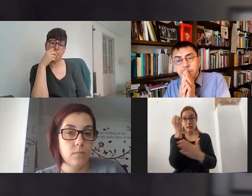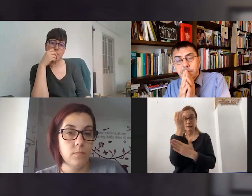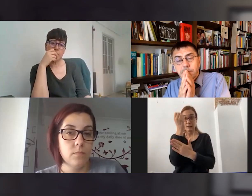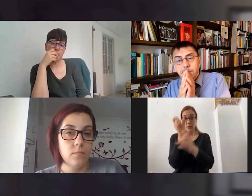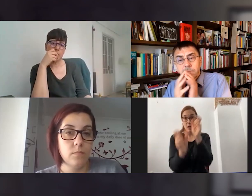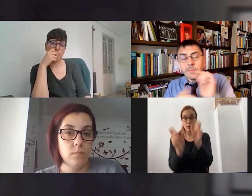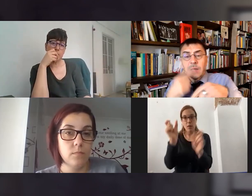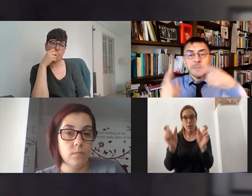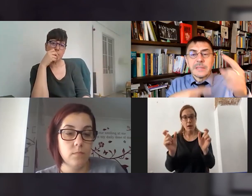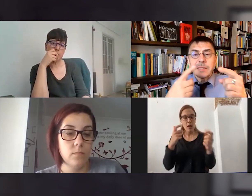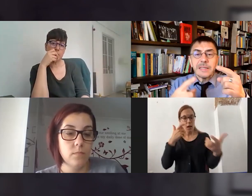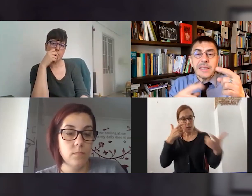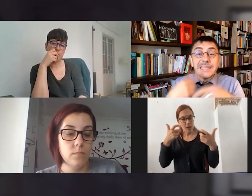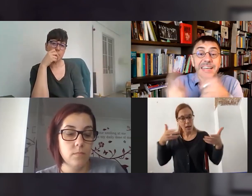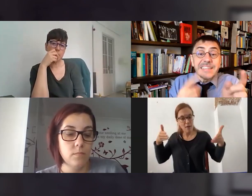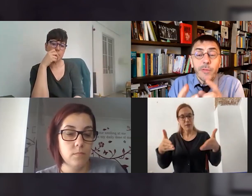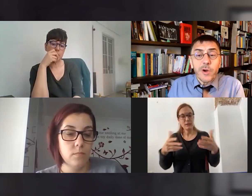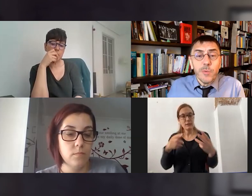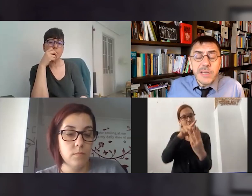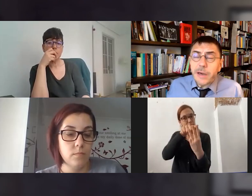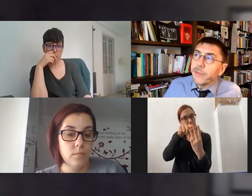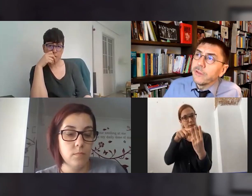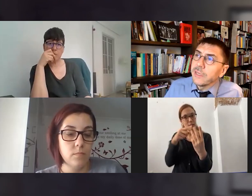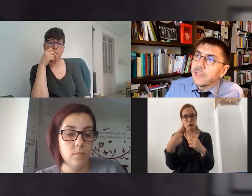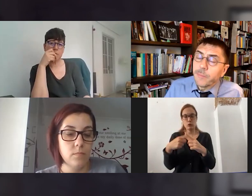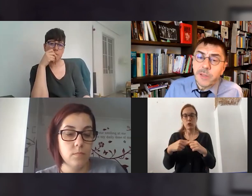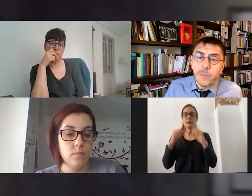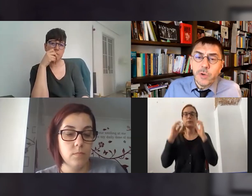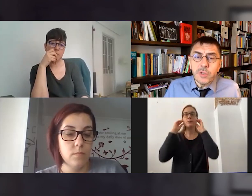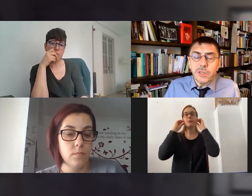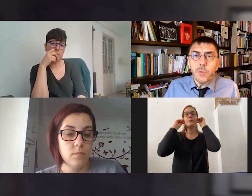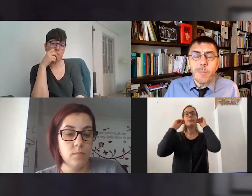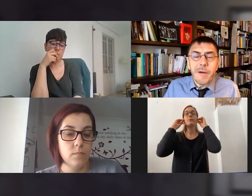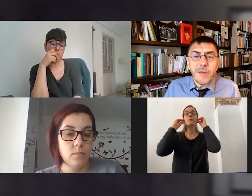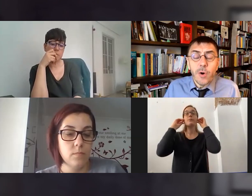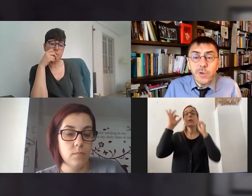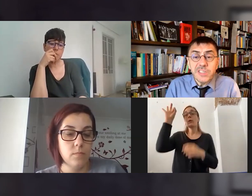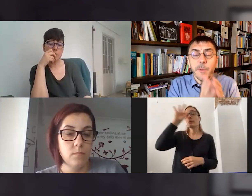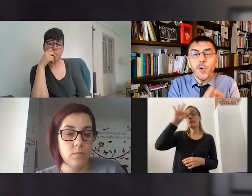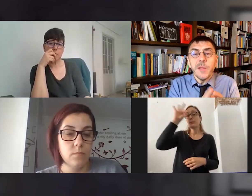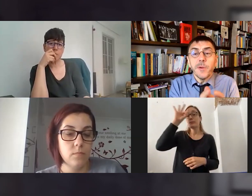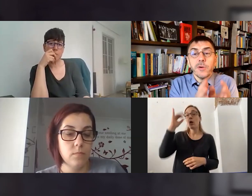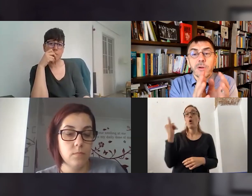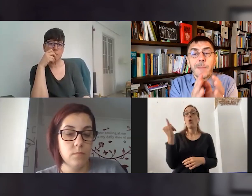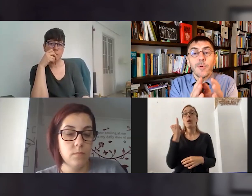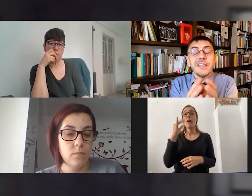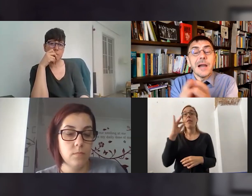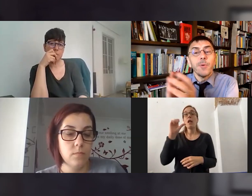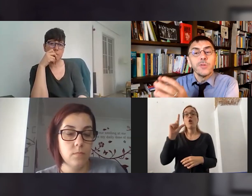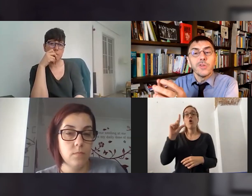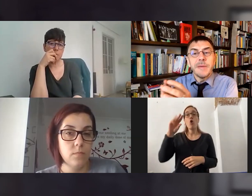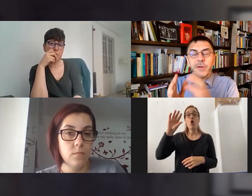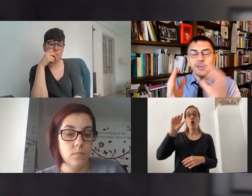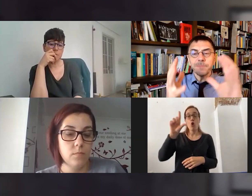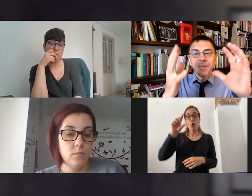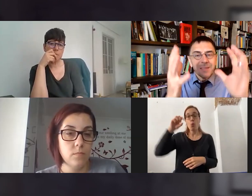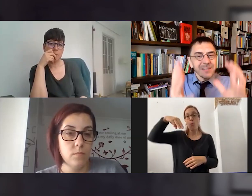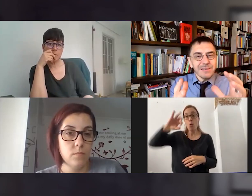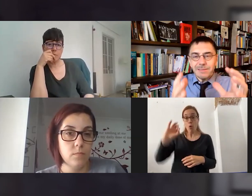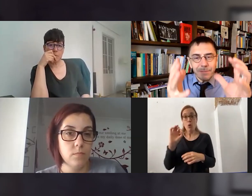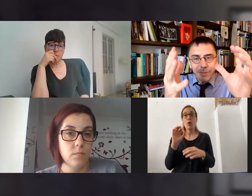énfasis en estas tres cosas. El secretario de Comunicación de Podemos, Juanma del Olmo, escribió un libro, ¿no? La política por otros